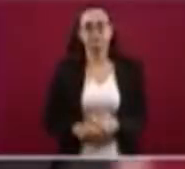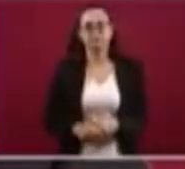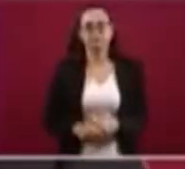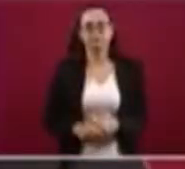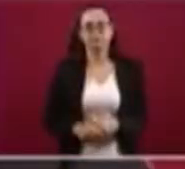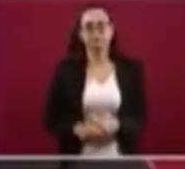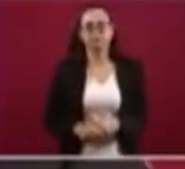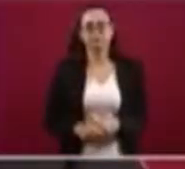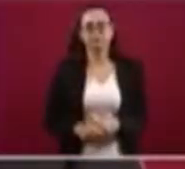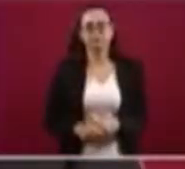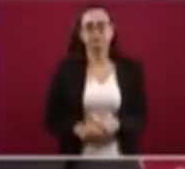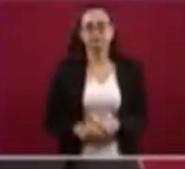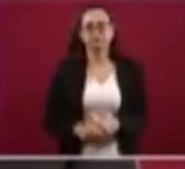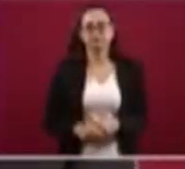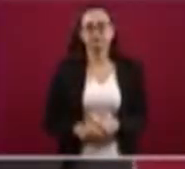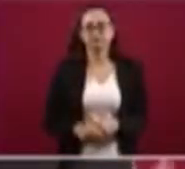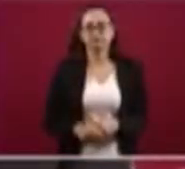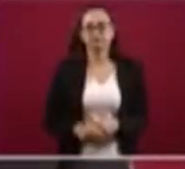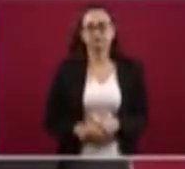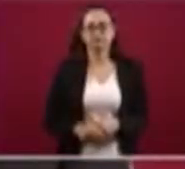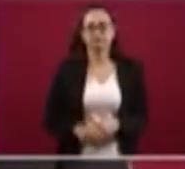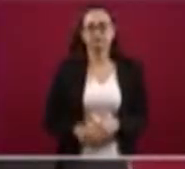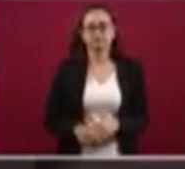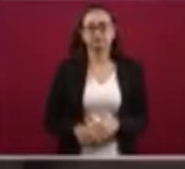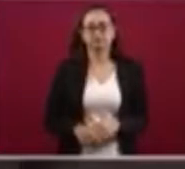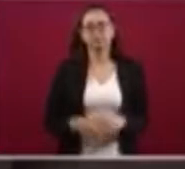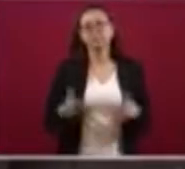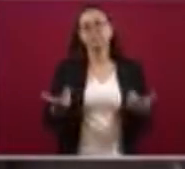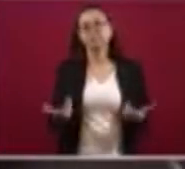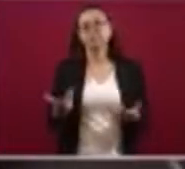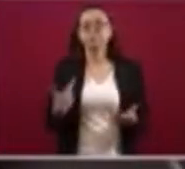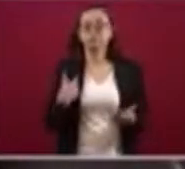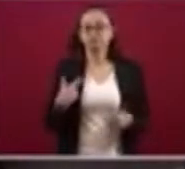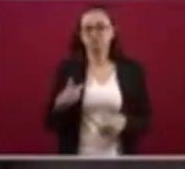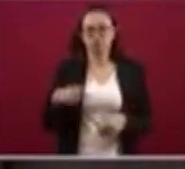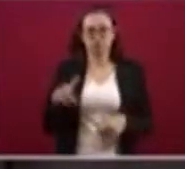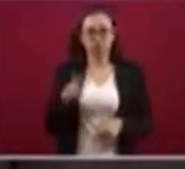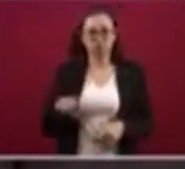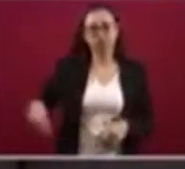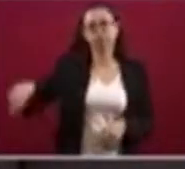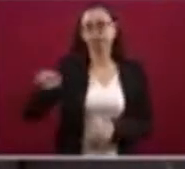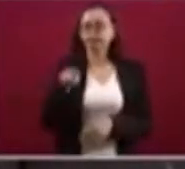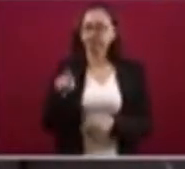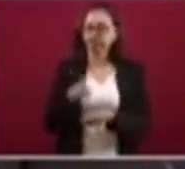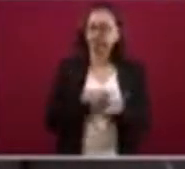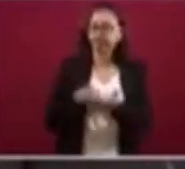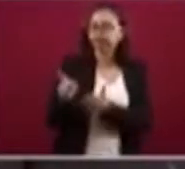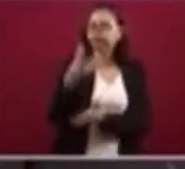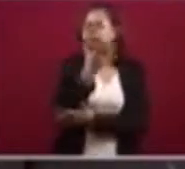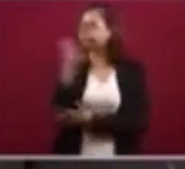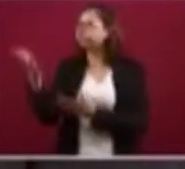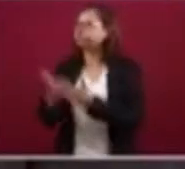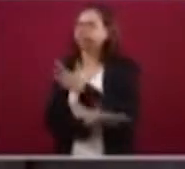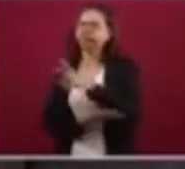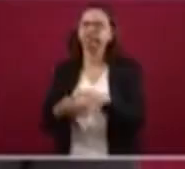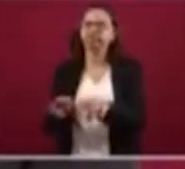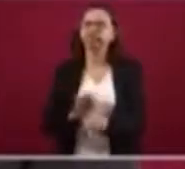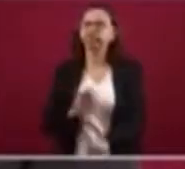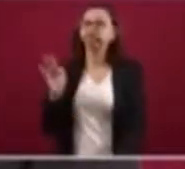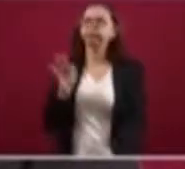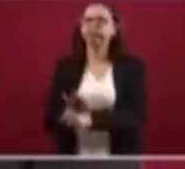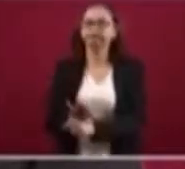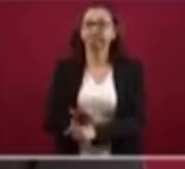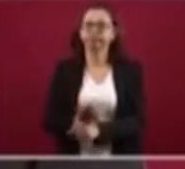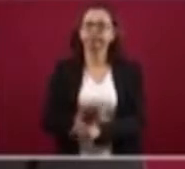aparentemente están y defendiendo el medio ambiente este